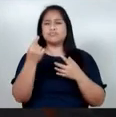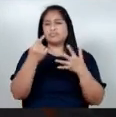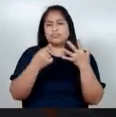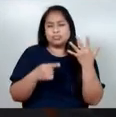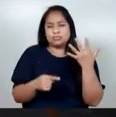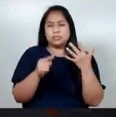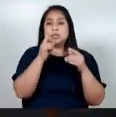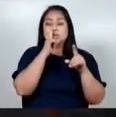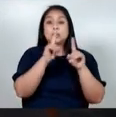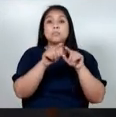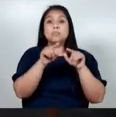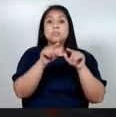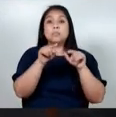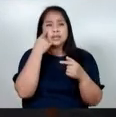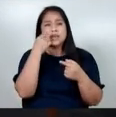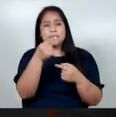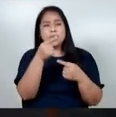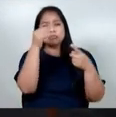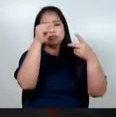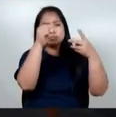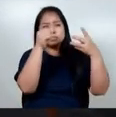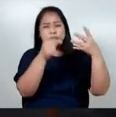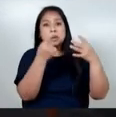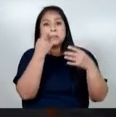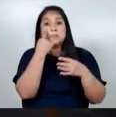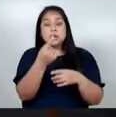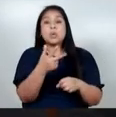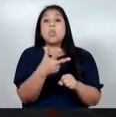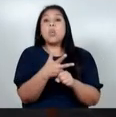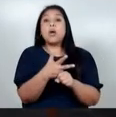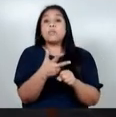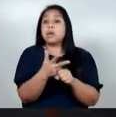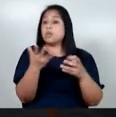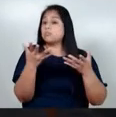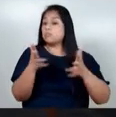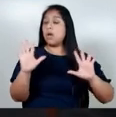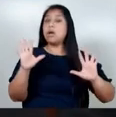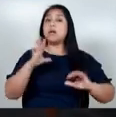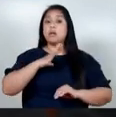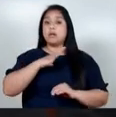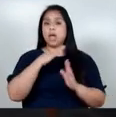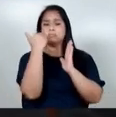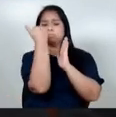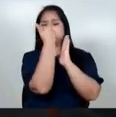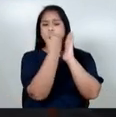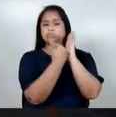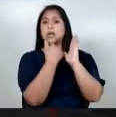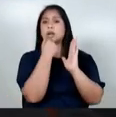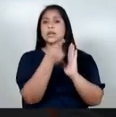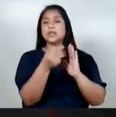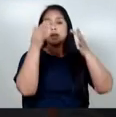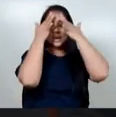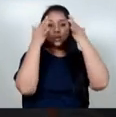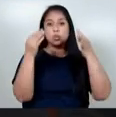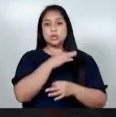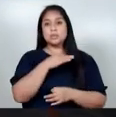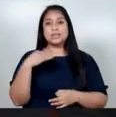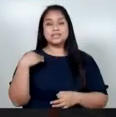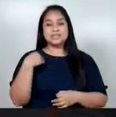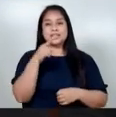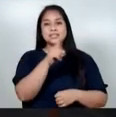los indicadores, se ha validado que efectivamente, como país, ya cumplimos con lo estipulado en el Acuerdo